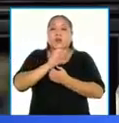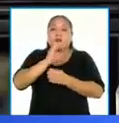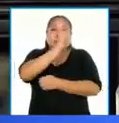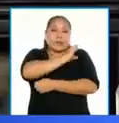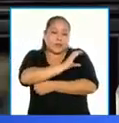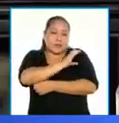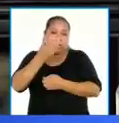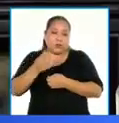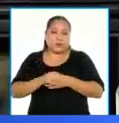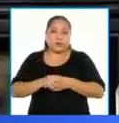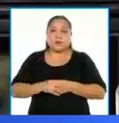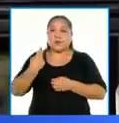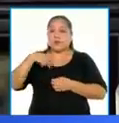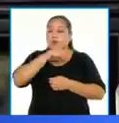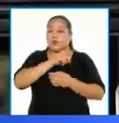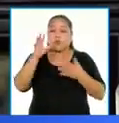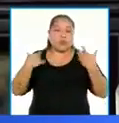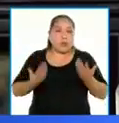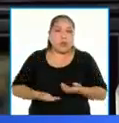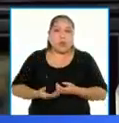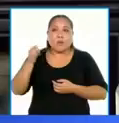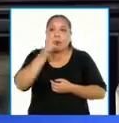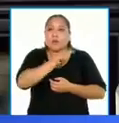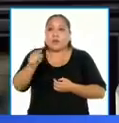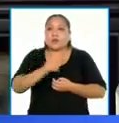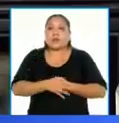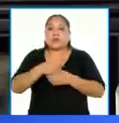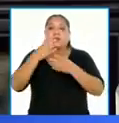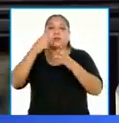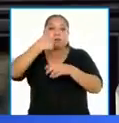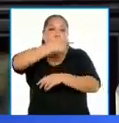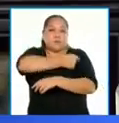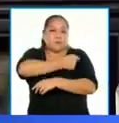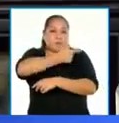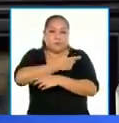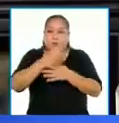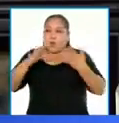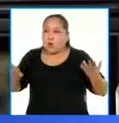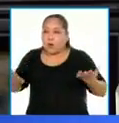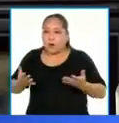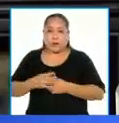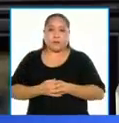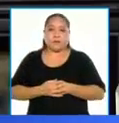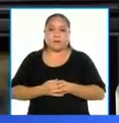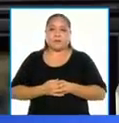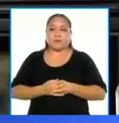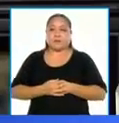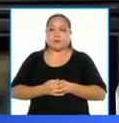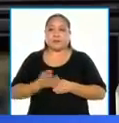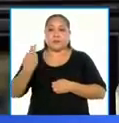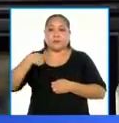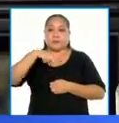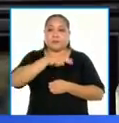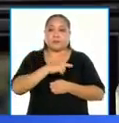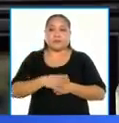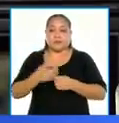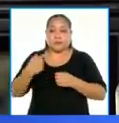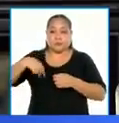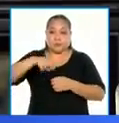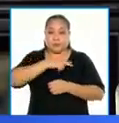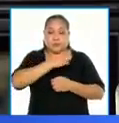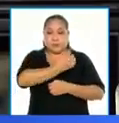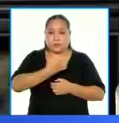nosotros no tenemos a nuestra disposición esas dosis, para clarificar. Nosotros, como